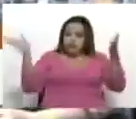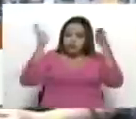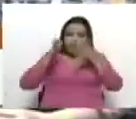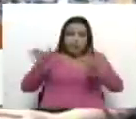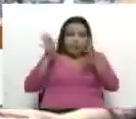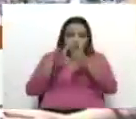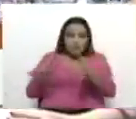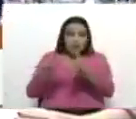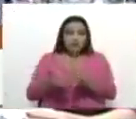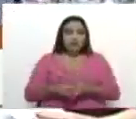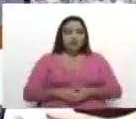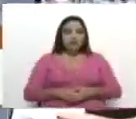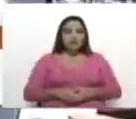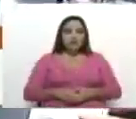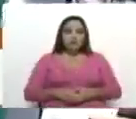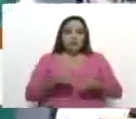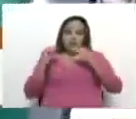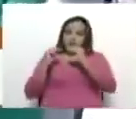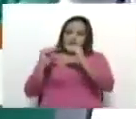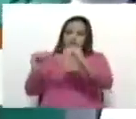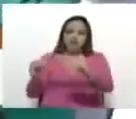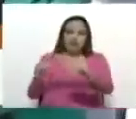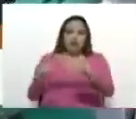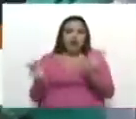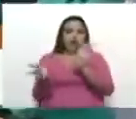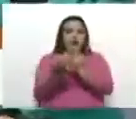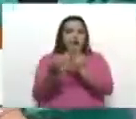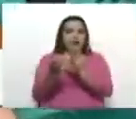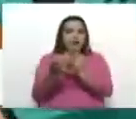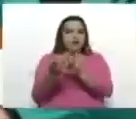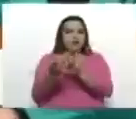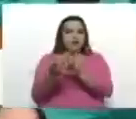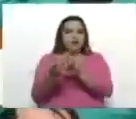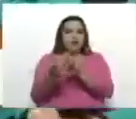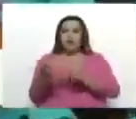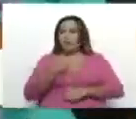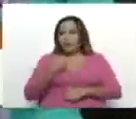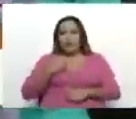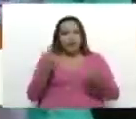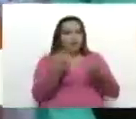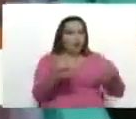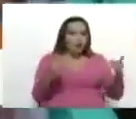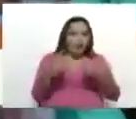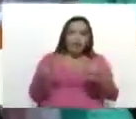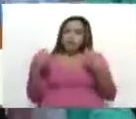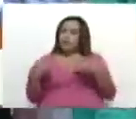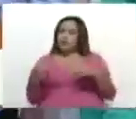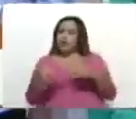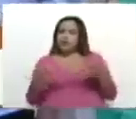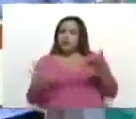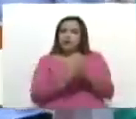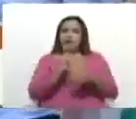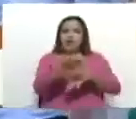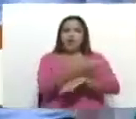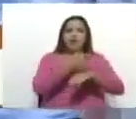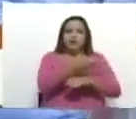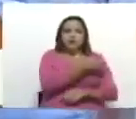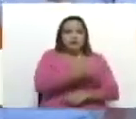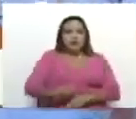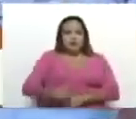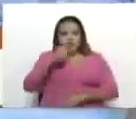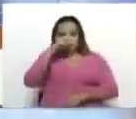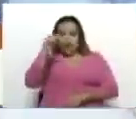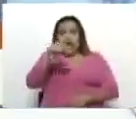orientaciones para que se estableciera un enlace natural en cualquier democracia entre El Ejecutivo del presidente maduro